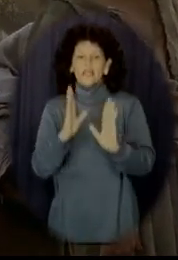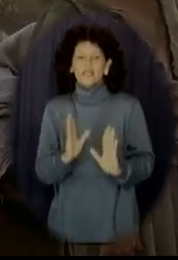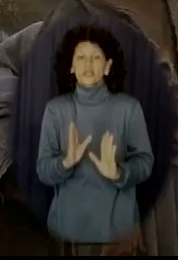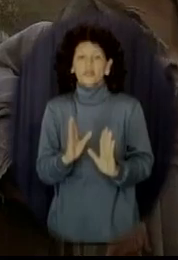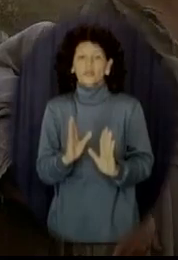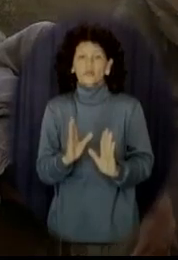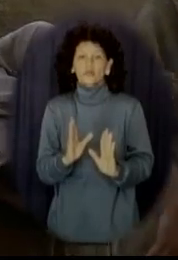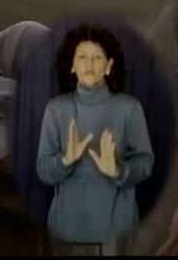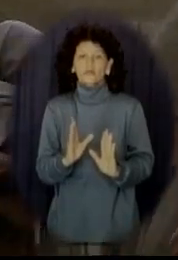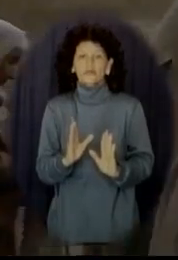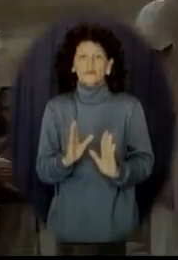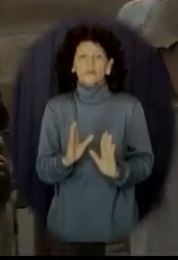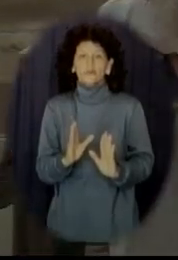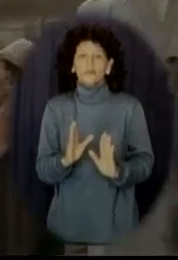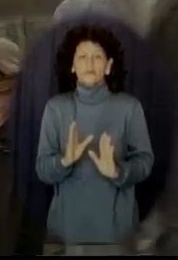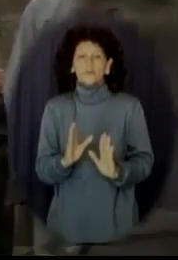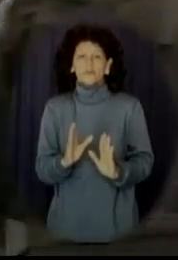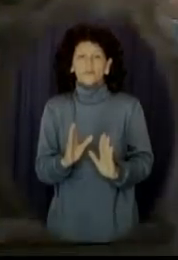Maestro,